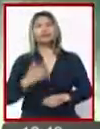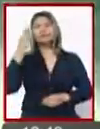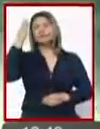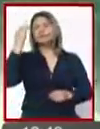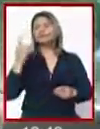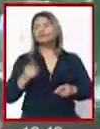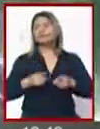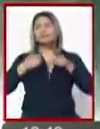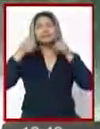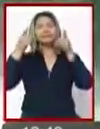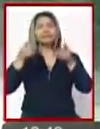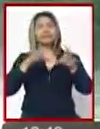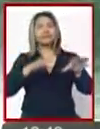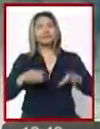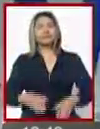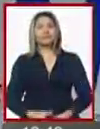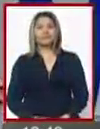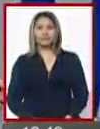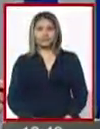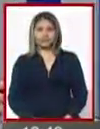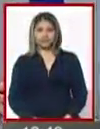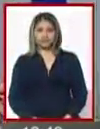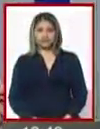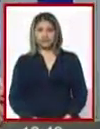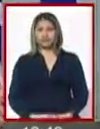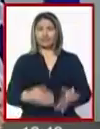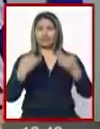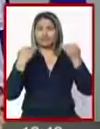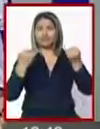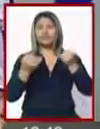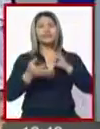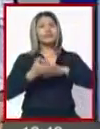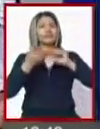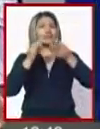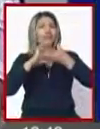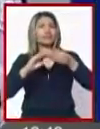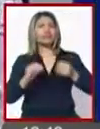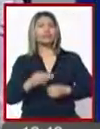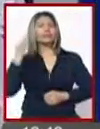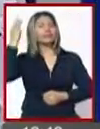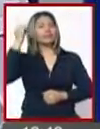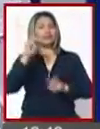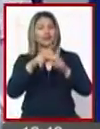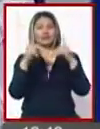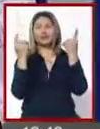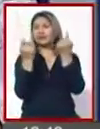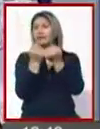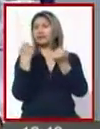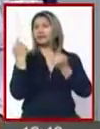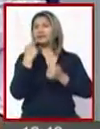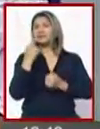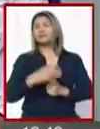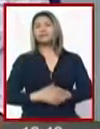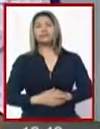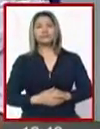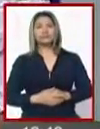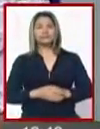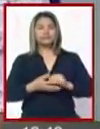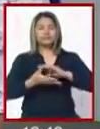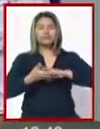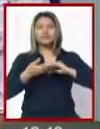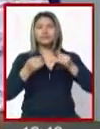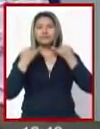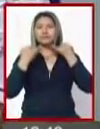la denuncia realizada. Y entre las informaciones le vamos a contar que el fiscal departamental informó acerca